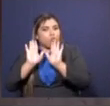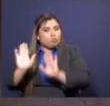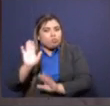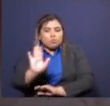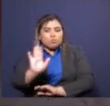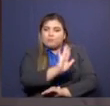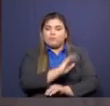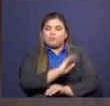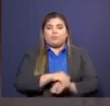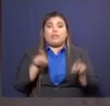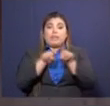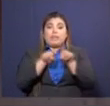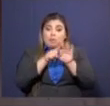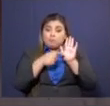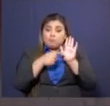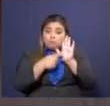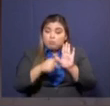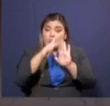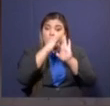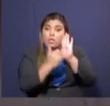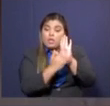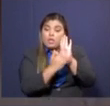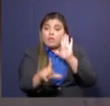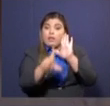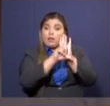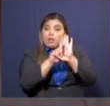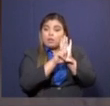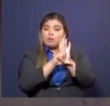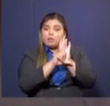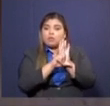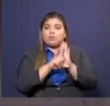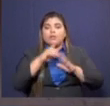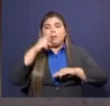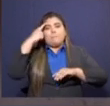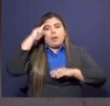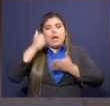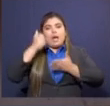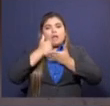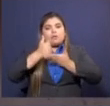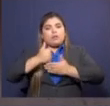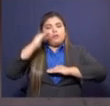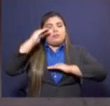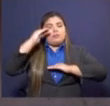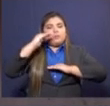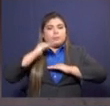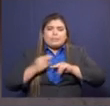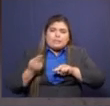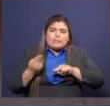También presentaremos un proyecto de ley de alivio tributario